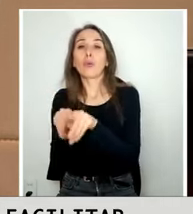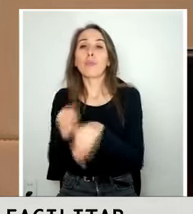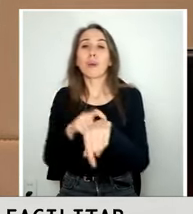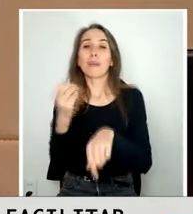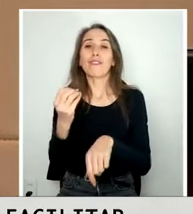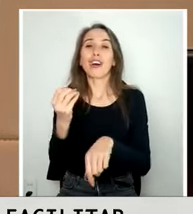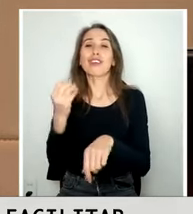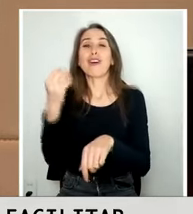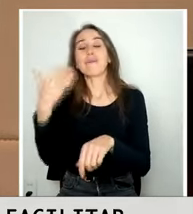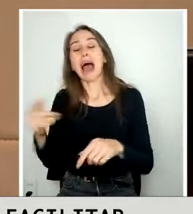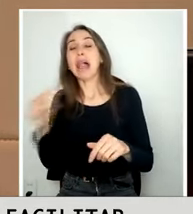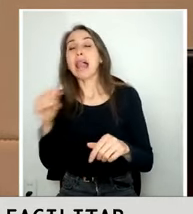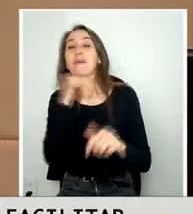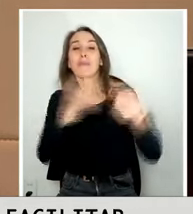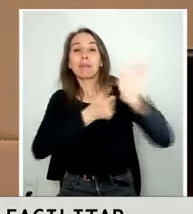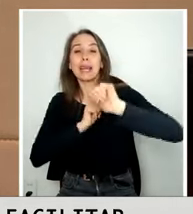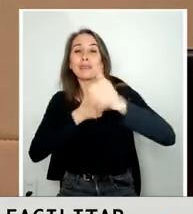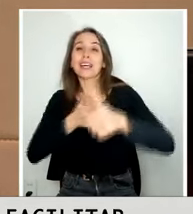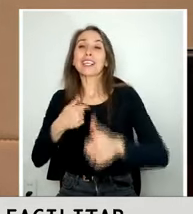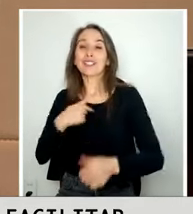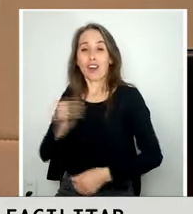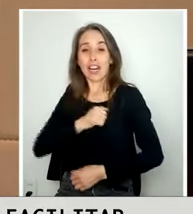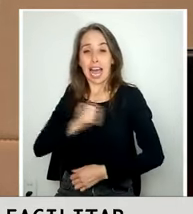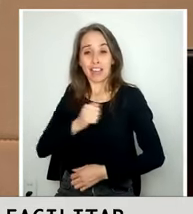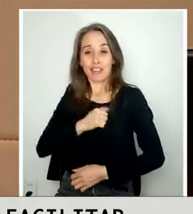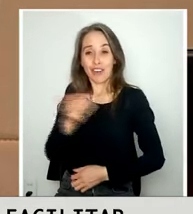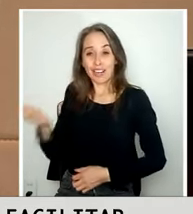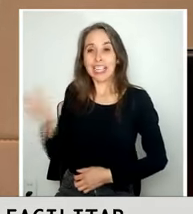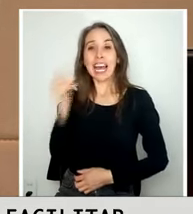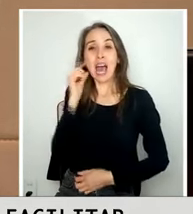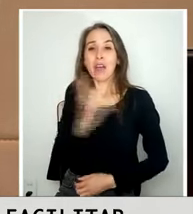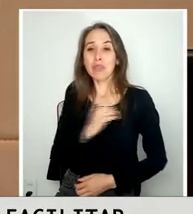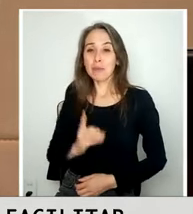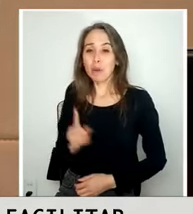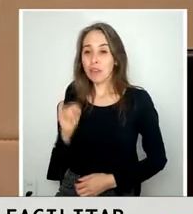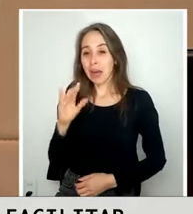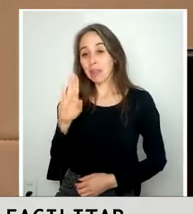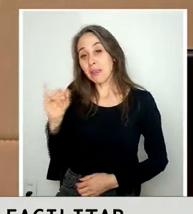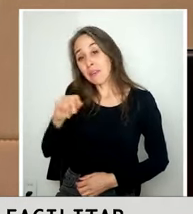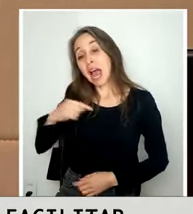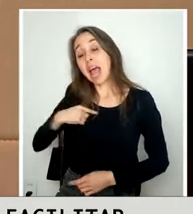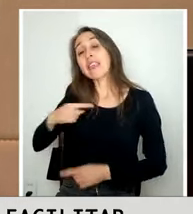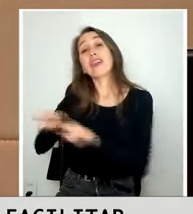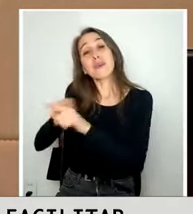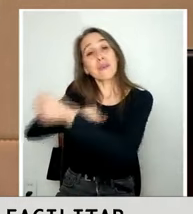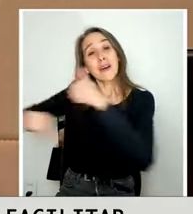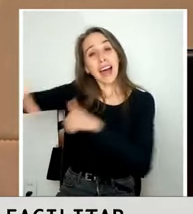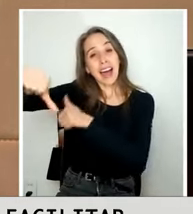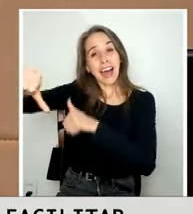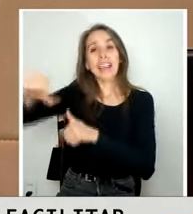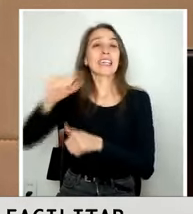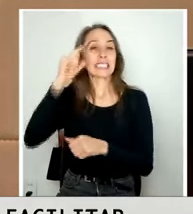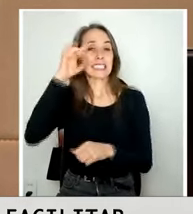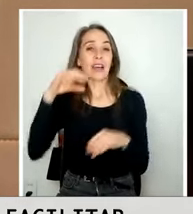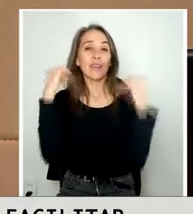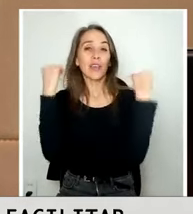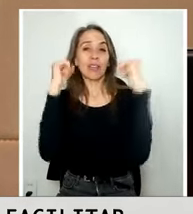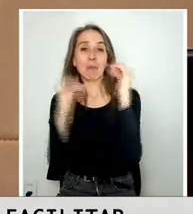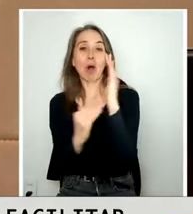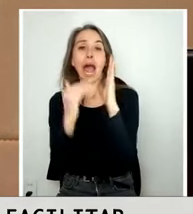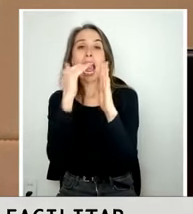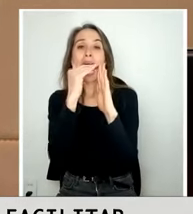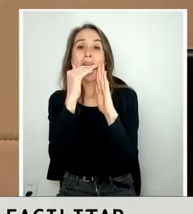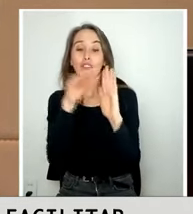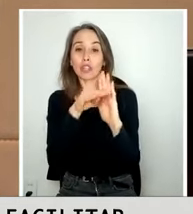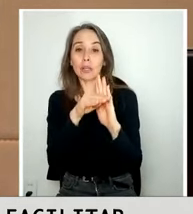también por alguna vez que le toque diputado santia pero pero todos sabemos que el deporte de alto rendimiento es ejercicio es una palanca